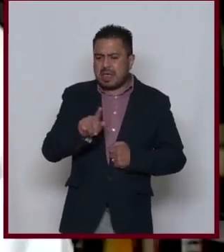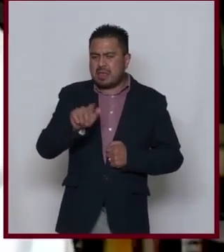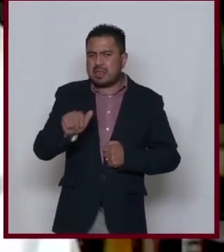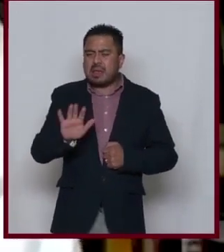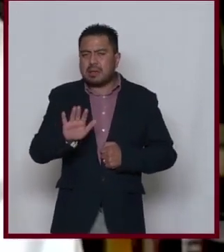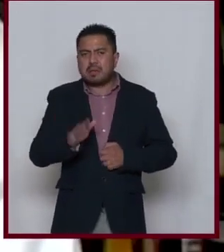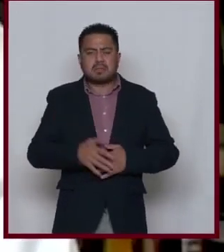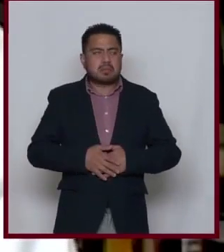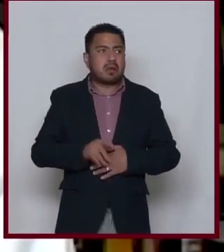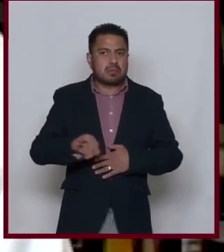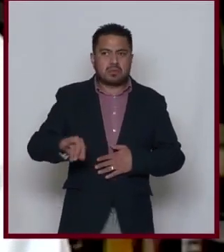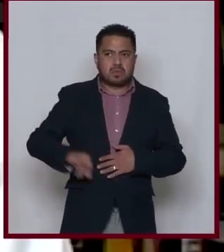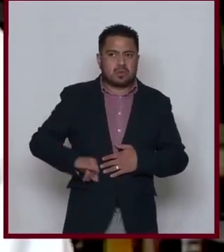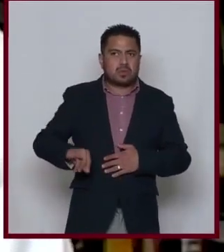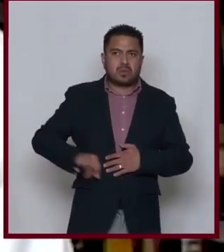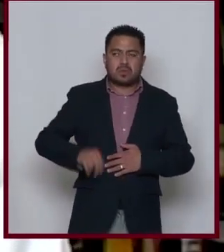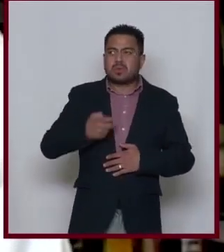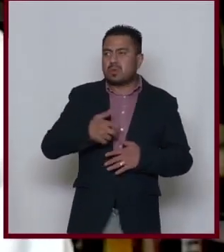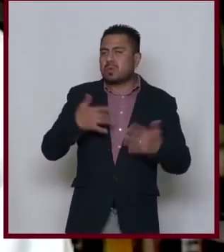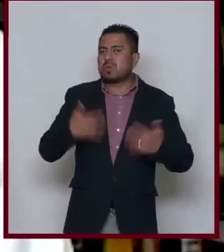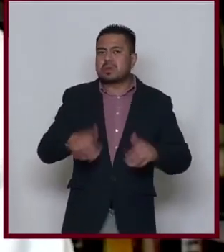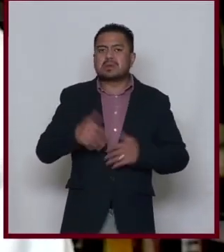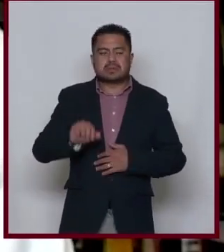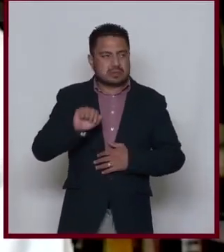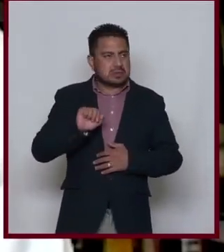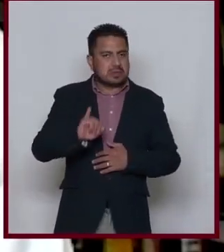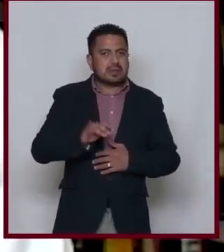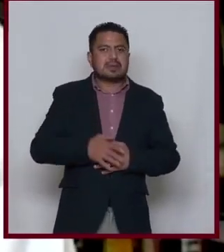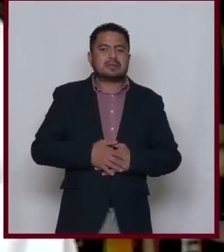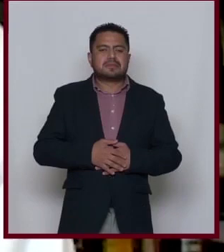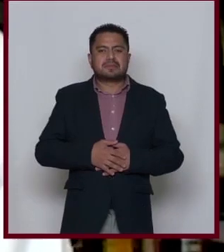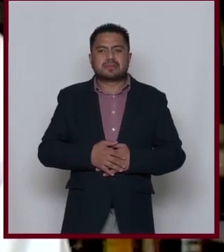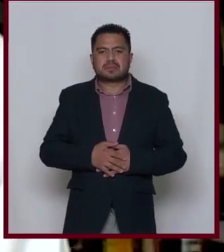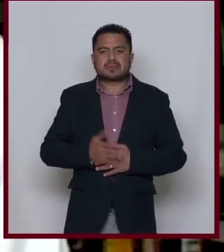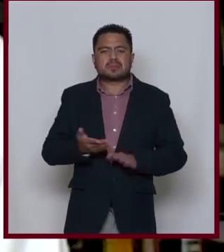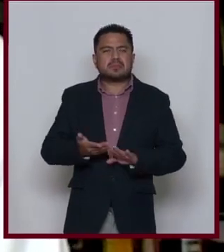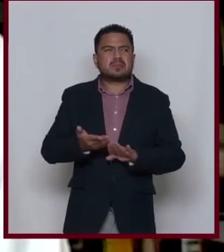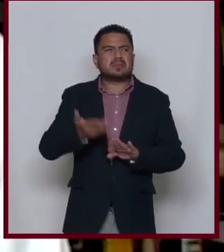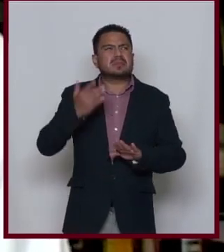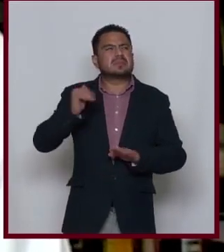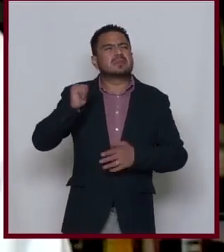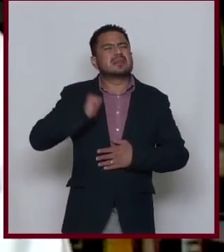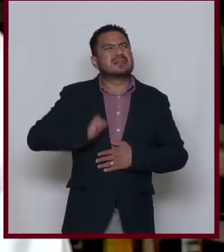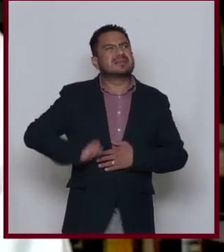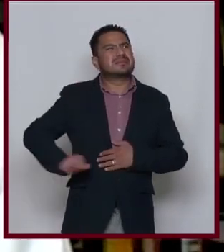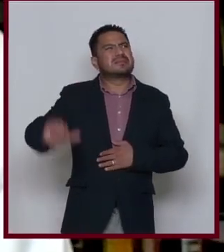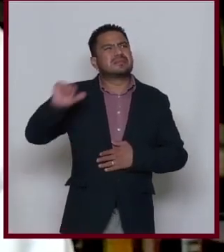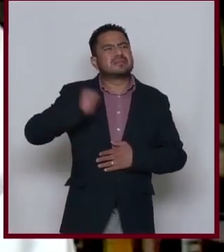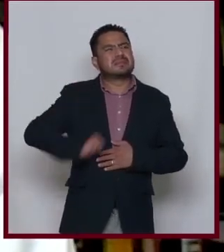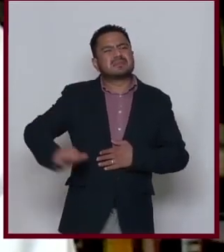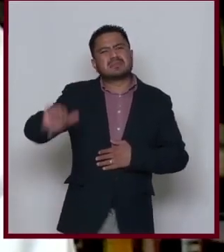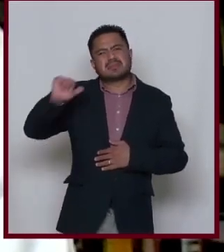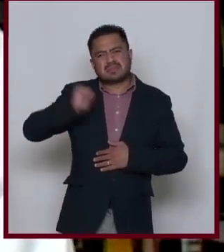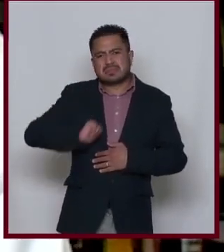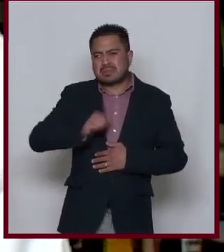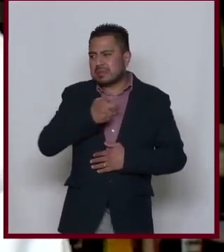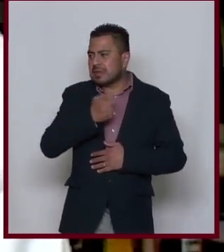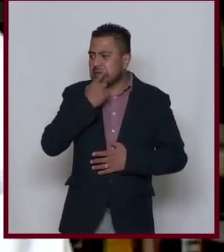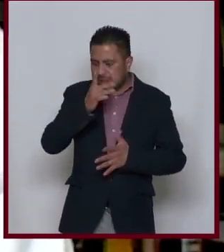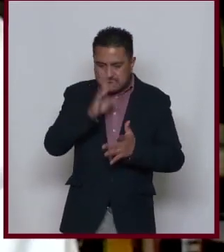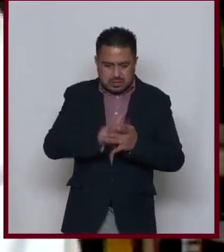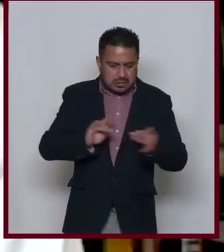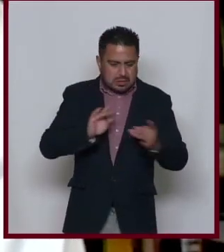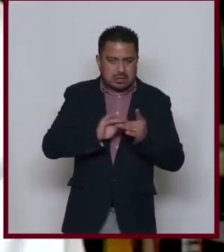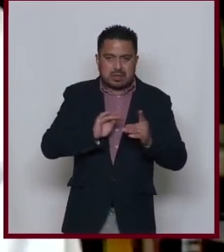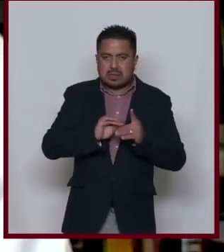Esto es interesante. Sí, desde muy antigua edad, pues se dice